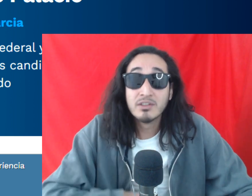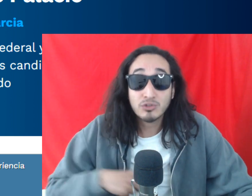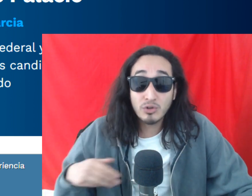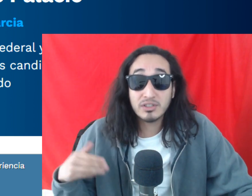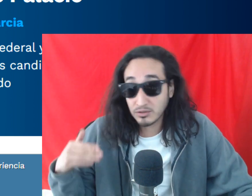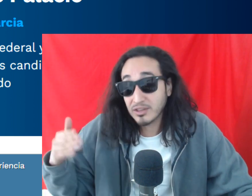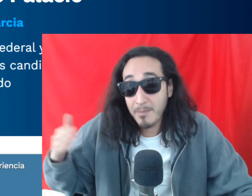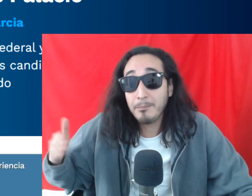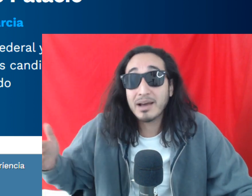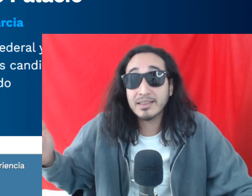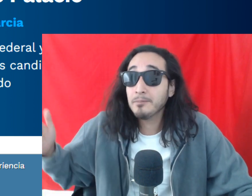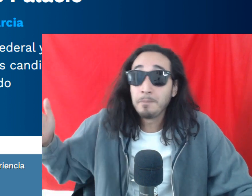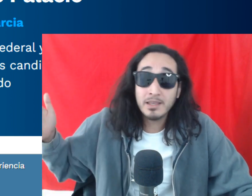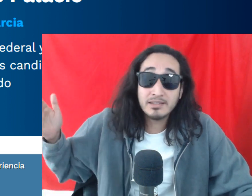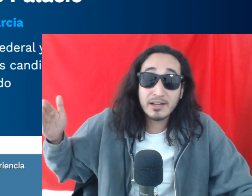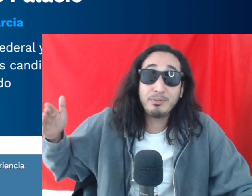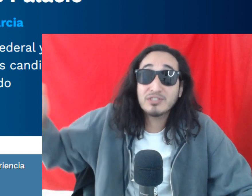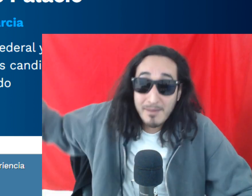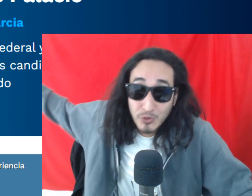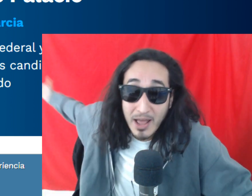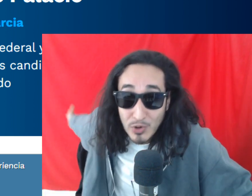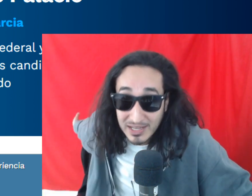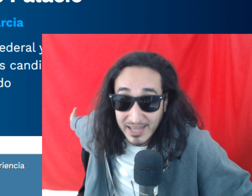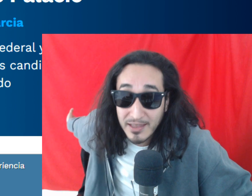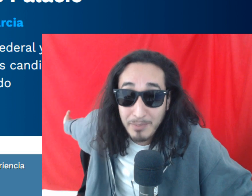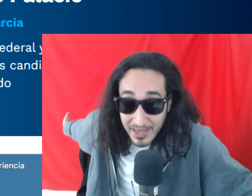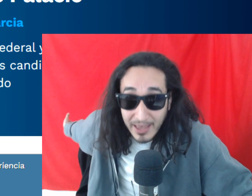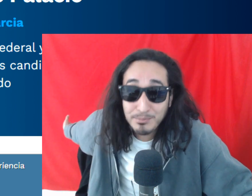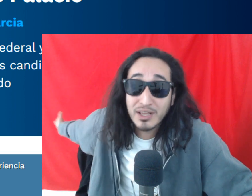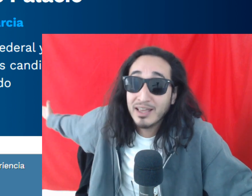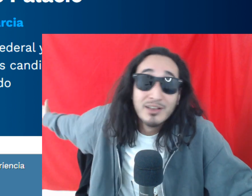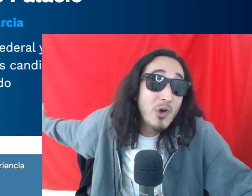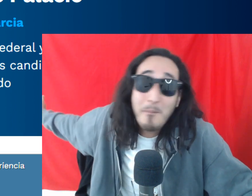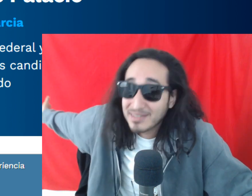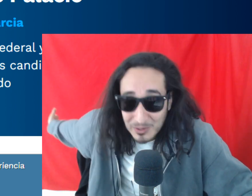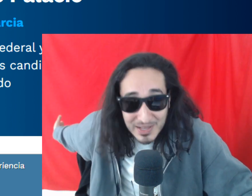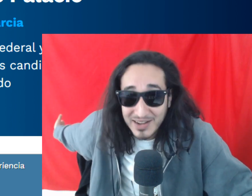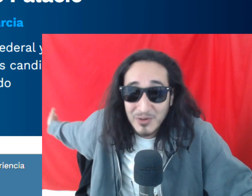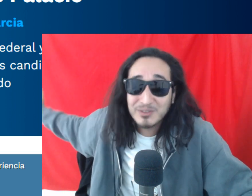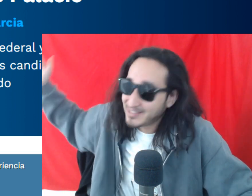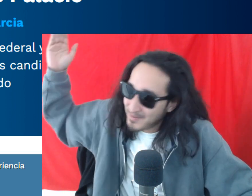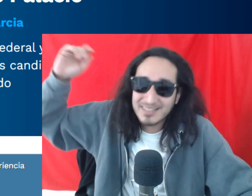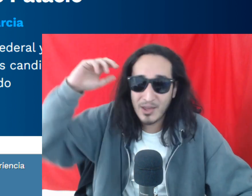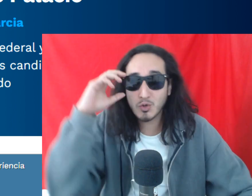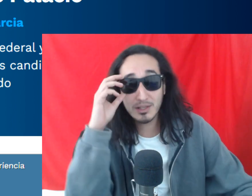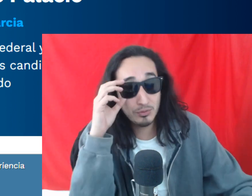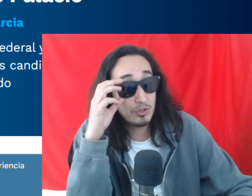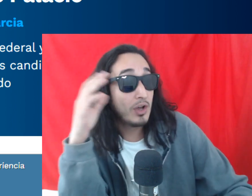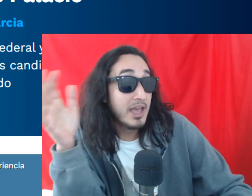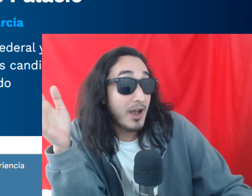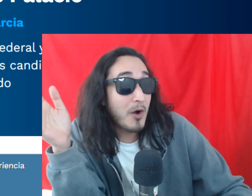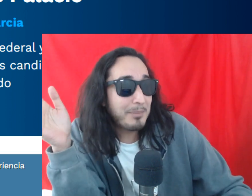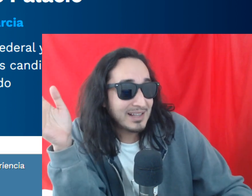cuentas, son los, son también parte, este, responsables de toda la violencia que hay en el país, porque son compas de los narcos, está bien asqueroso el